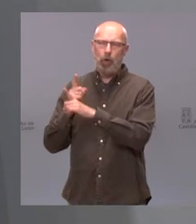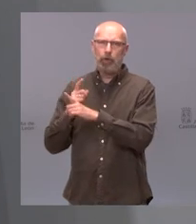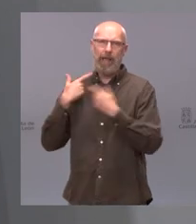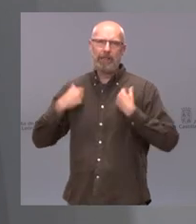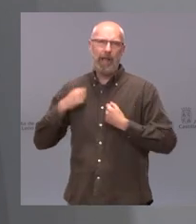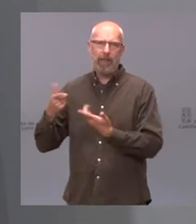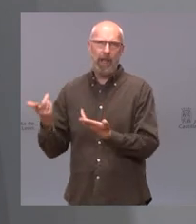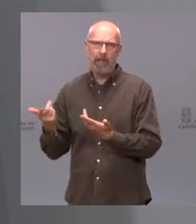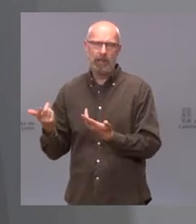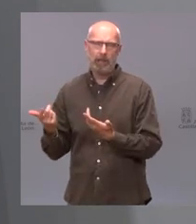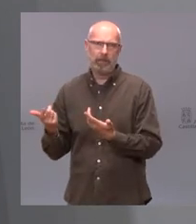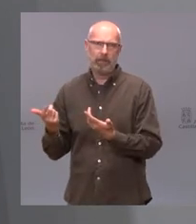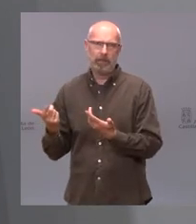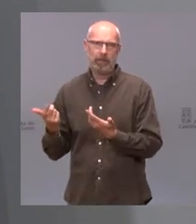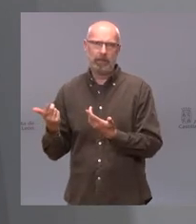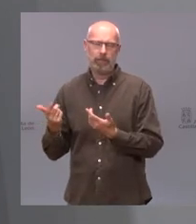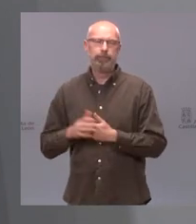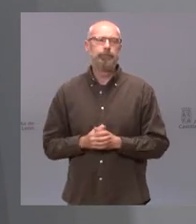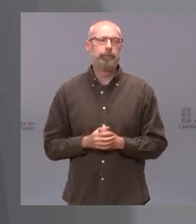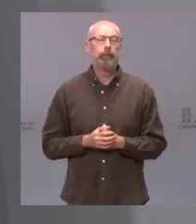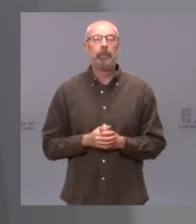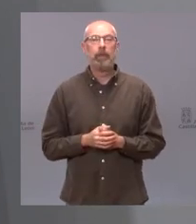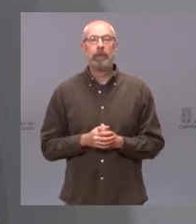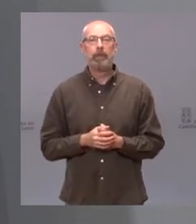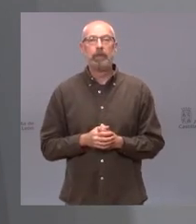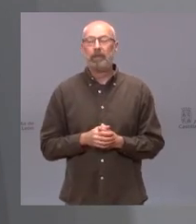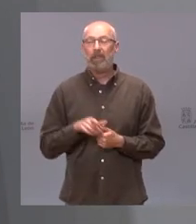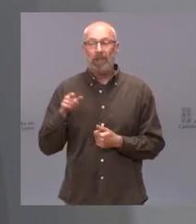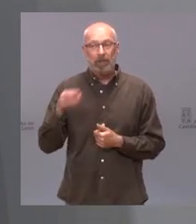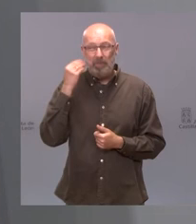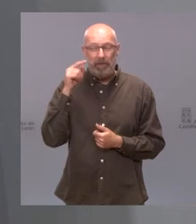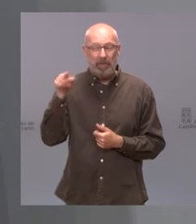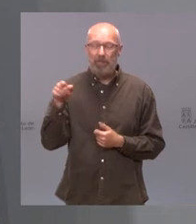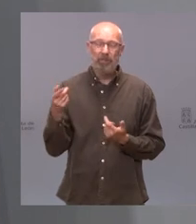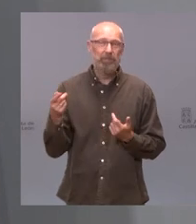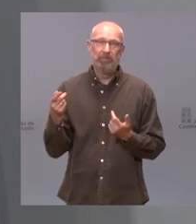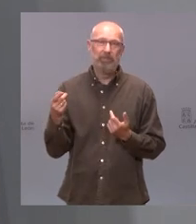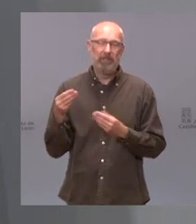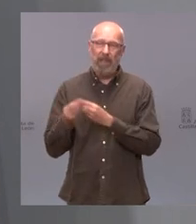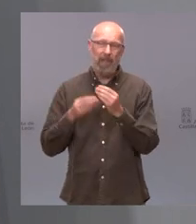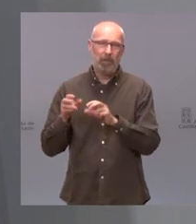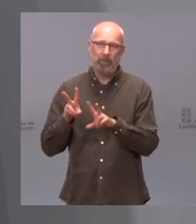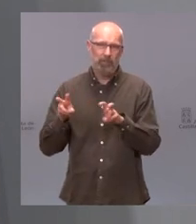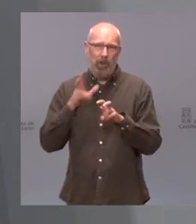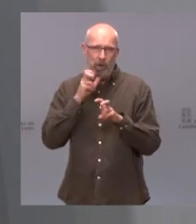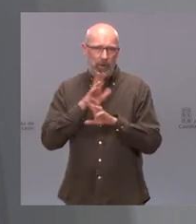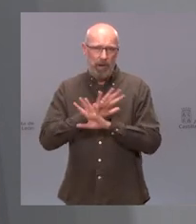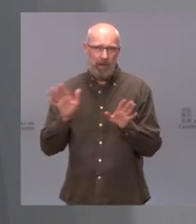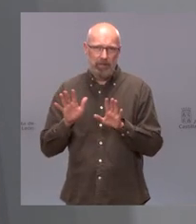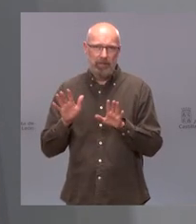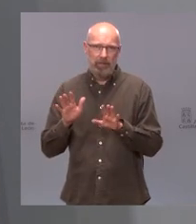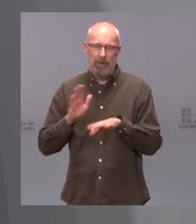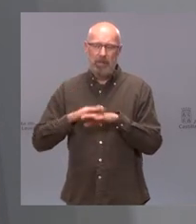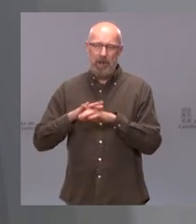prestigio de nuestras decisiones. Es una de las peores cosas que he visto yo hacer para el prestigio de nuestra sanidad